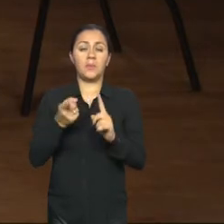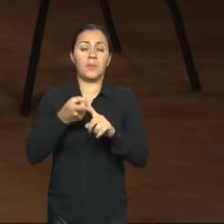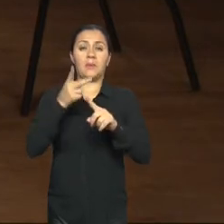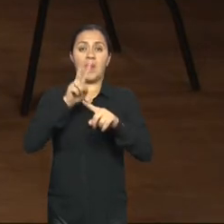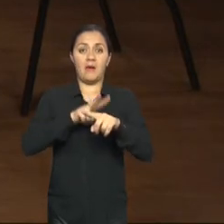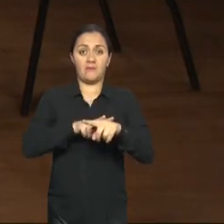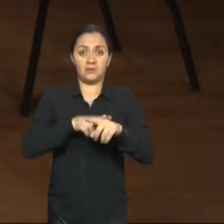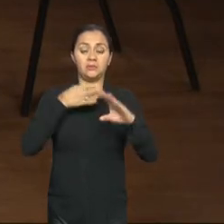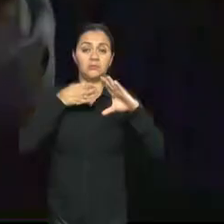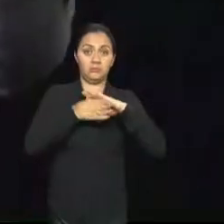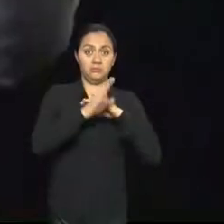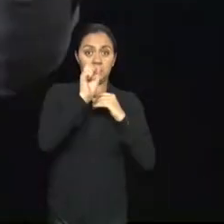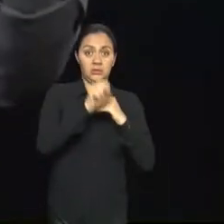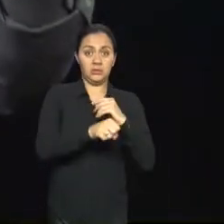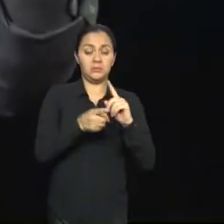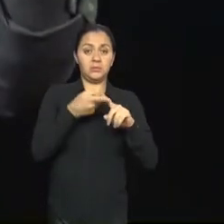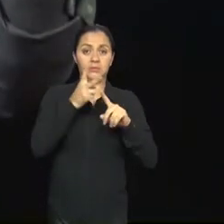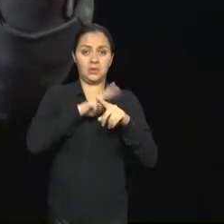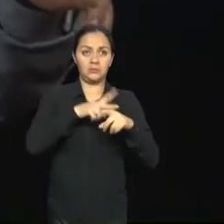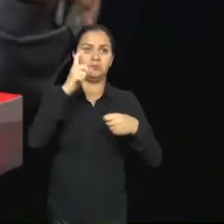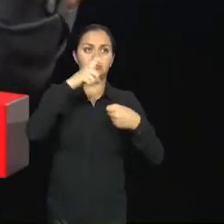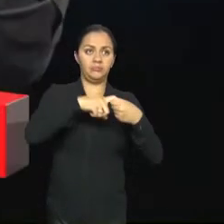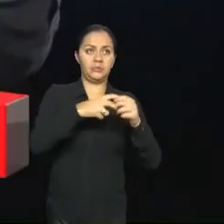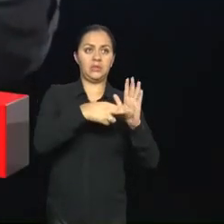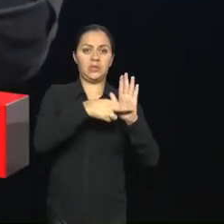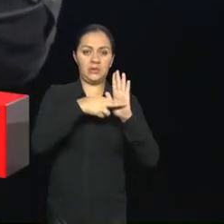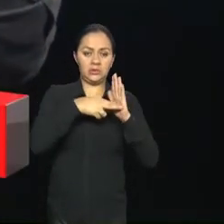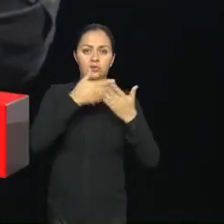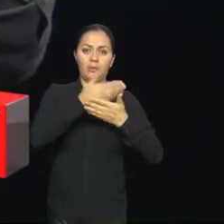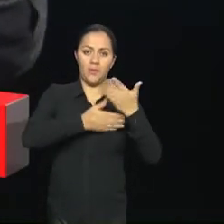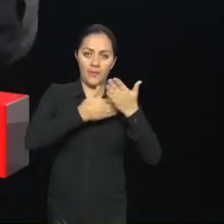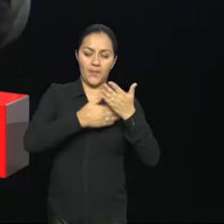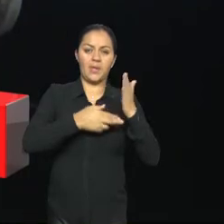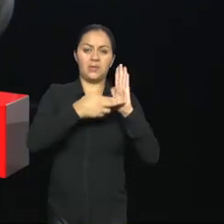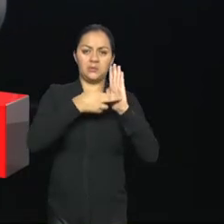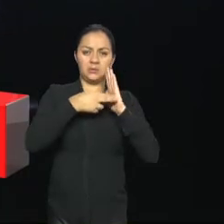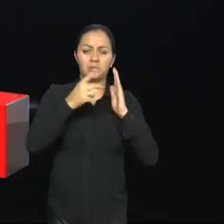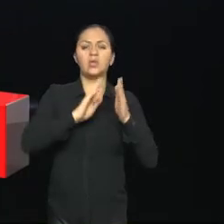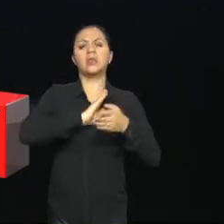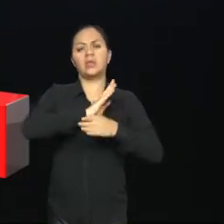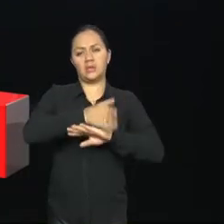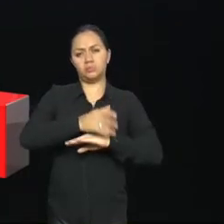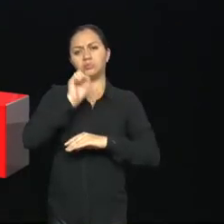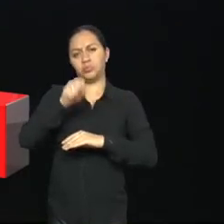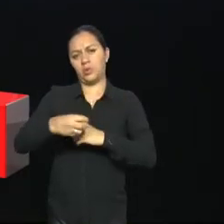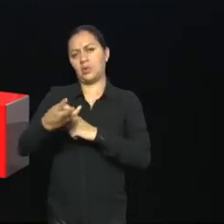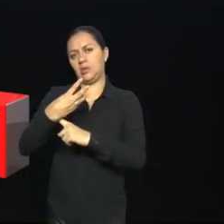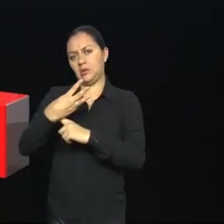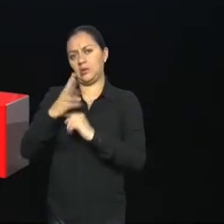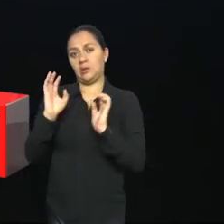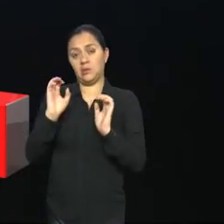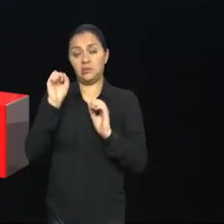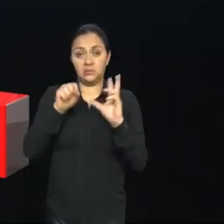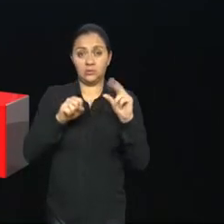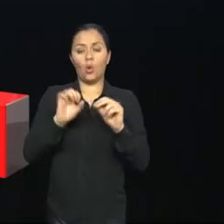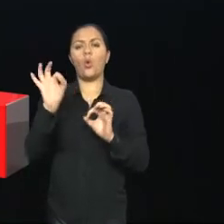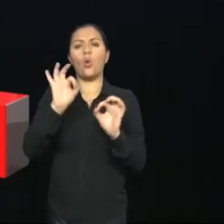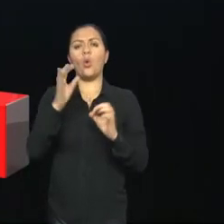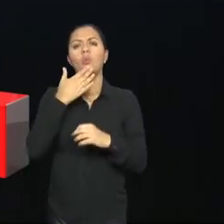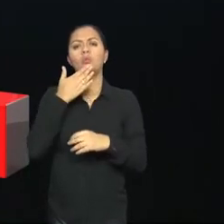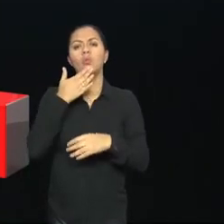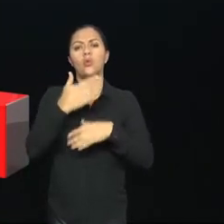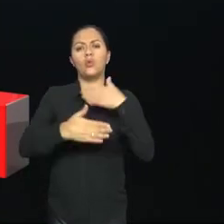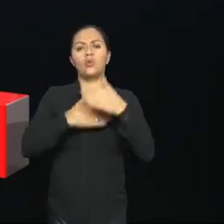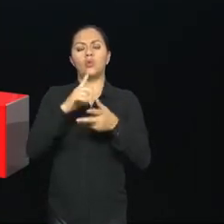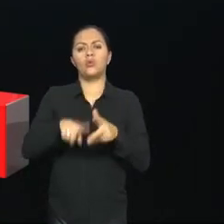para hacer esta reclamación a registrarse primero en el SRI y después ya puede hacerle por internet? ¿O ya puede